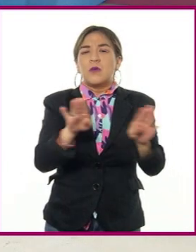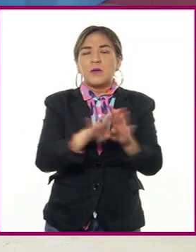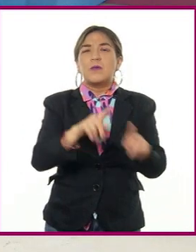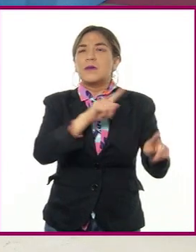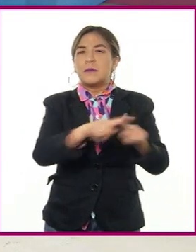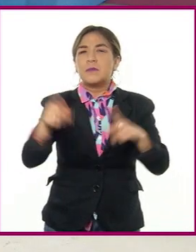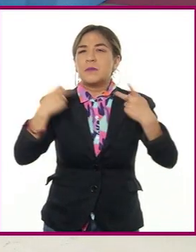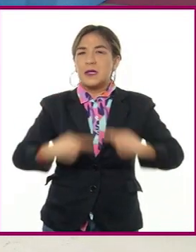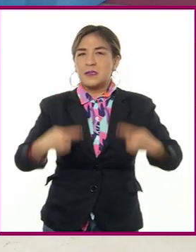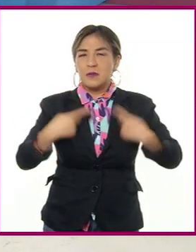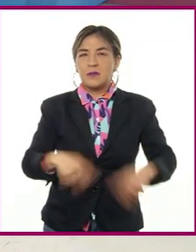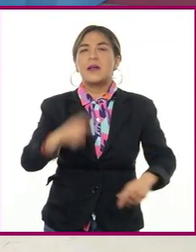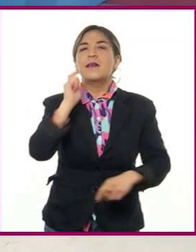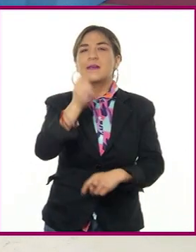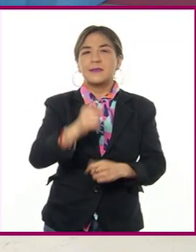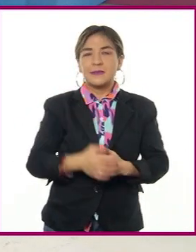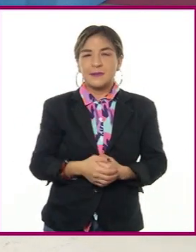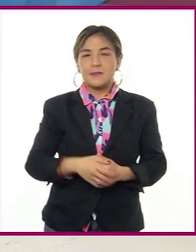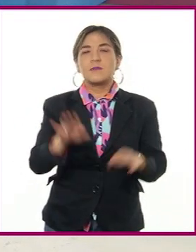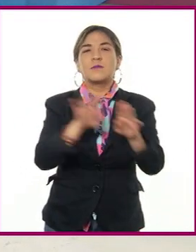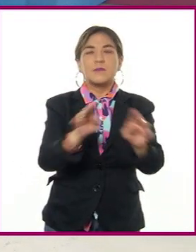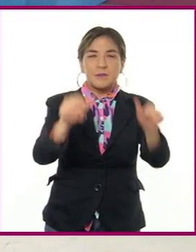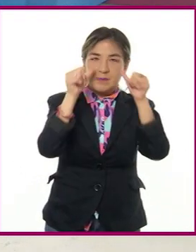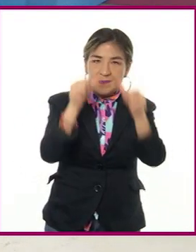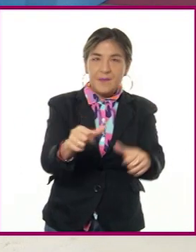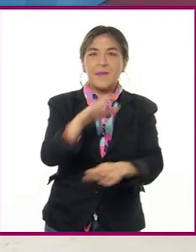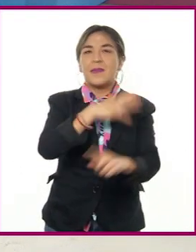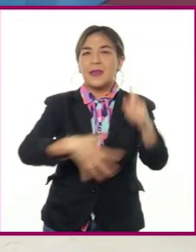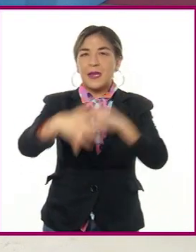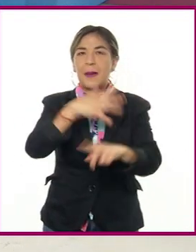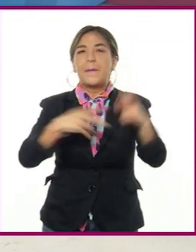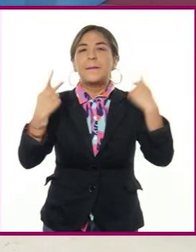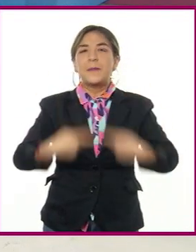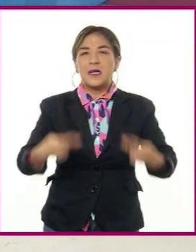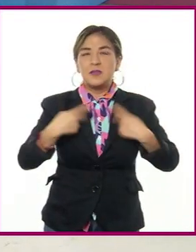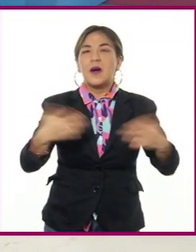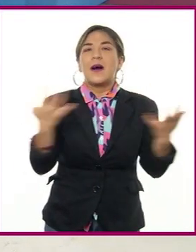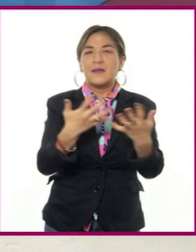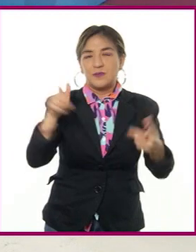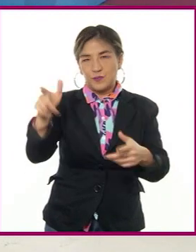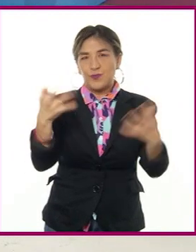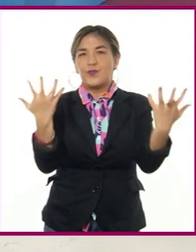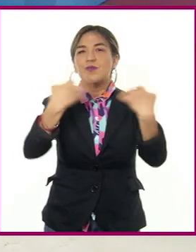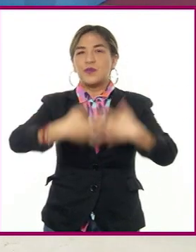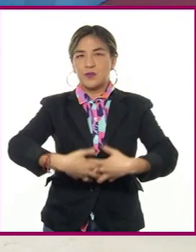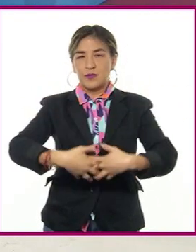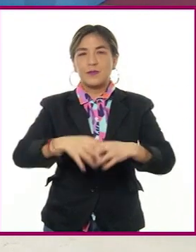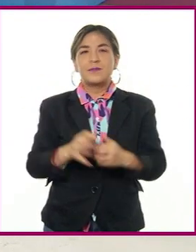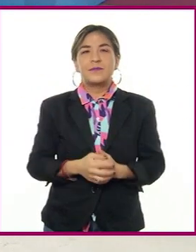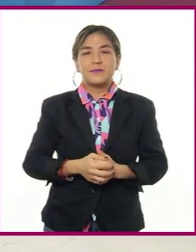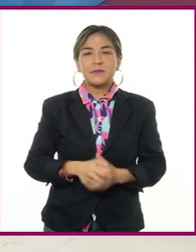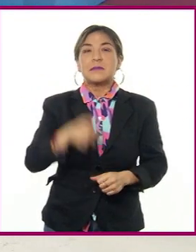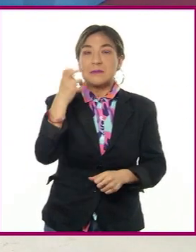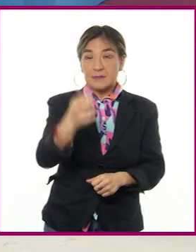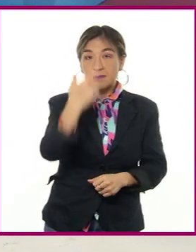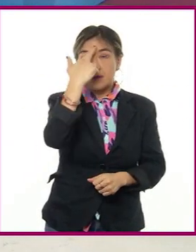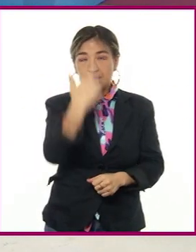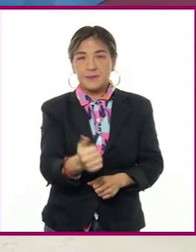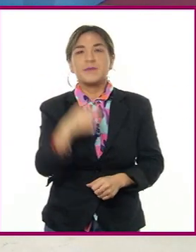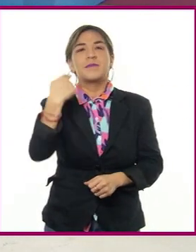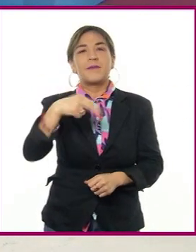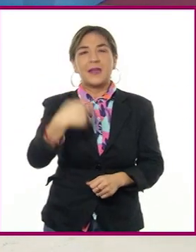autoridades consisten en brindar un servicio a la población donde realizan sus funciones. Por esta razón se les